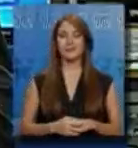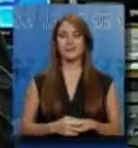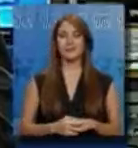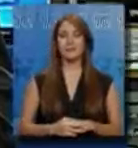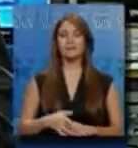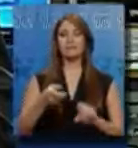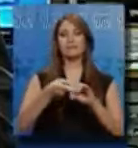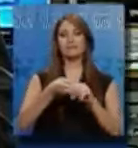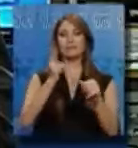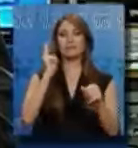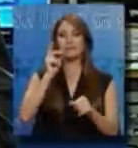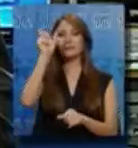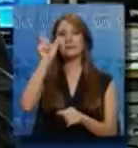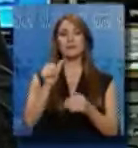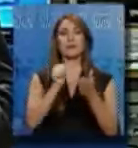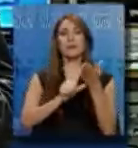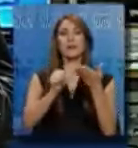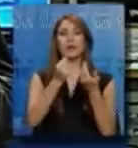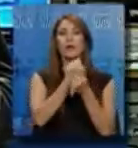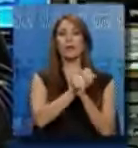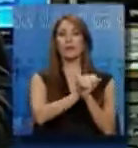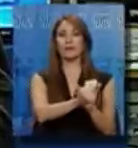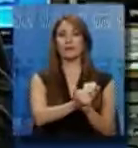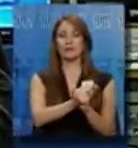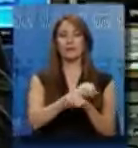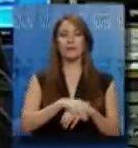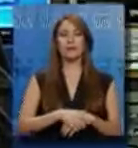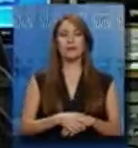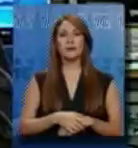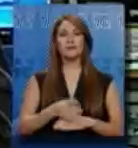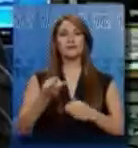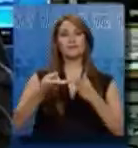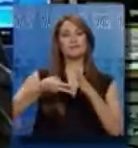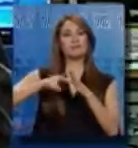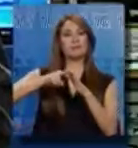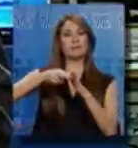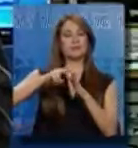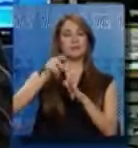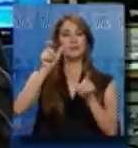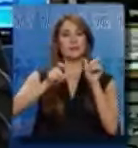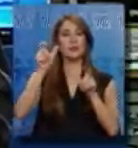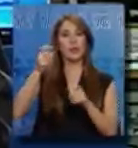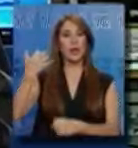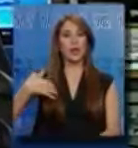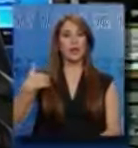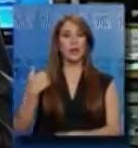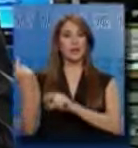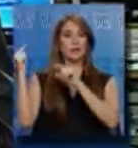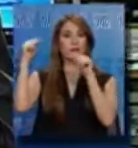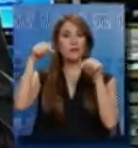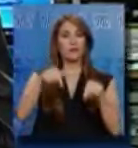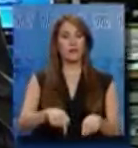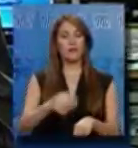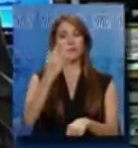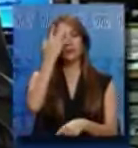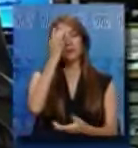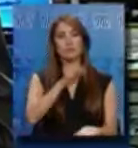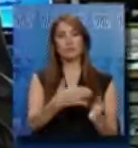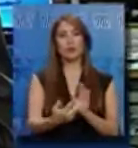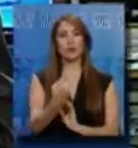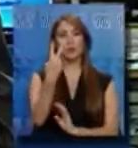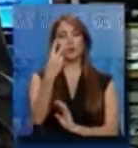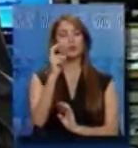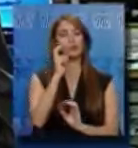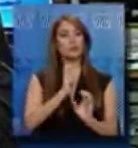Renunció el ministro de Defensa, eliminarán las salvaguardias, permitirá que forenses argentinos vengan al país por la muerte de dos turistas